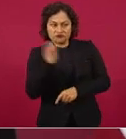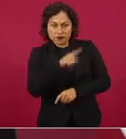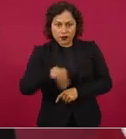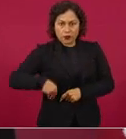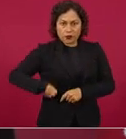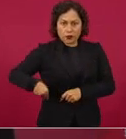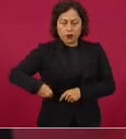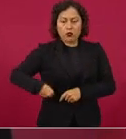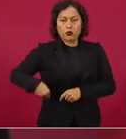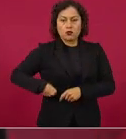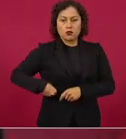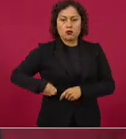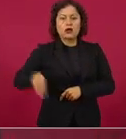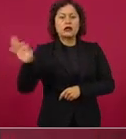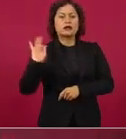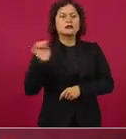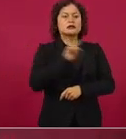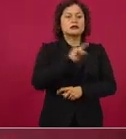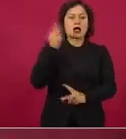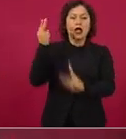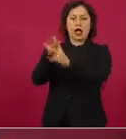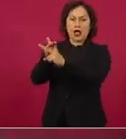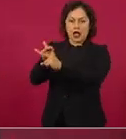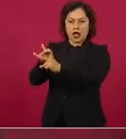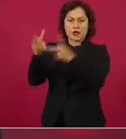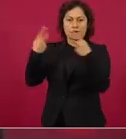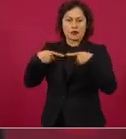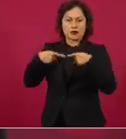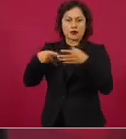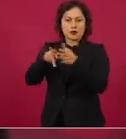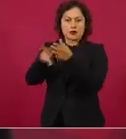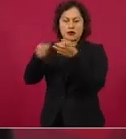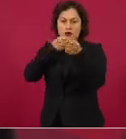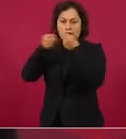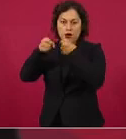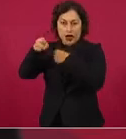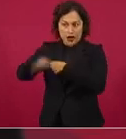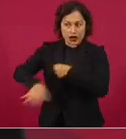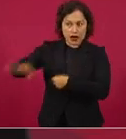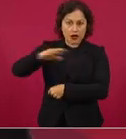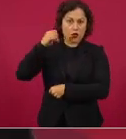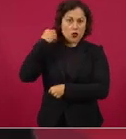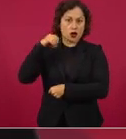asesinato del periodista en Salina Cruz,